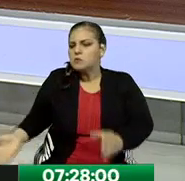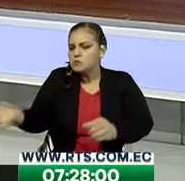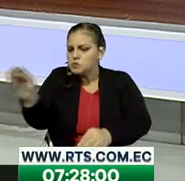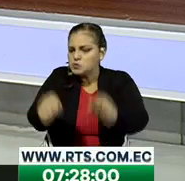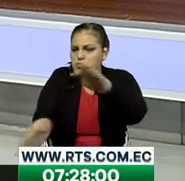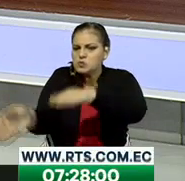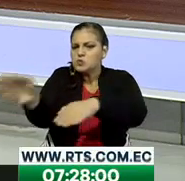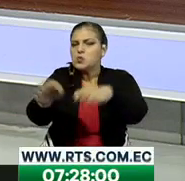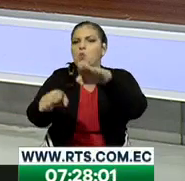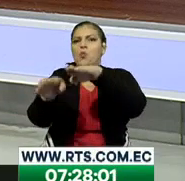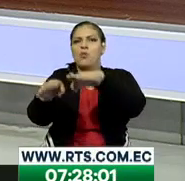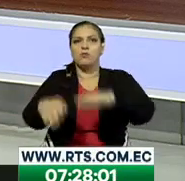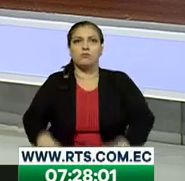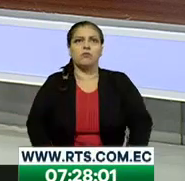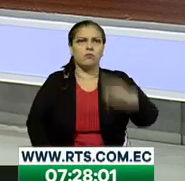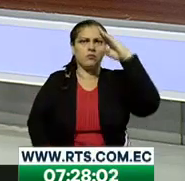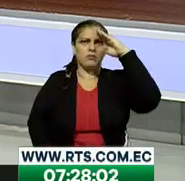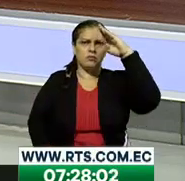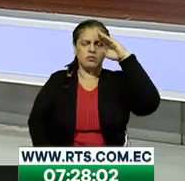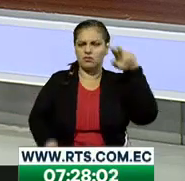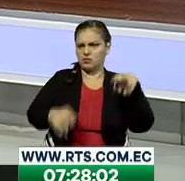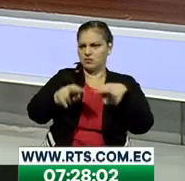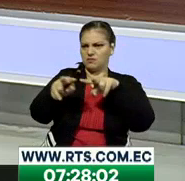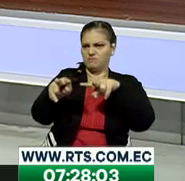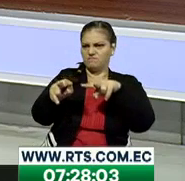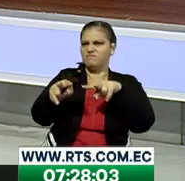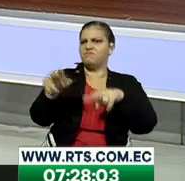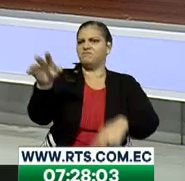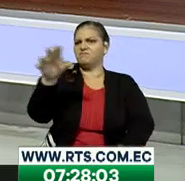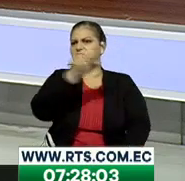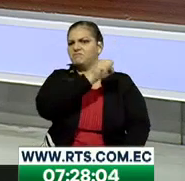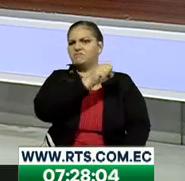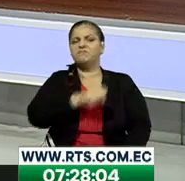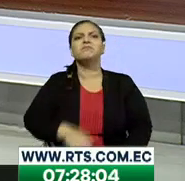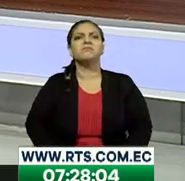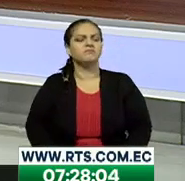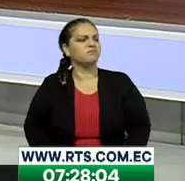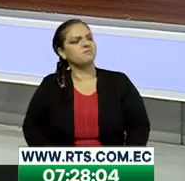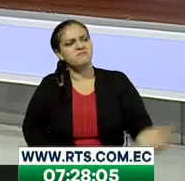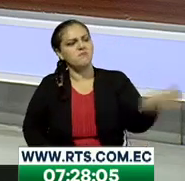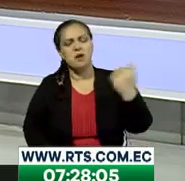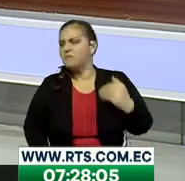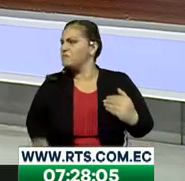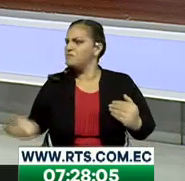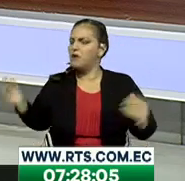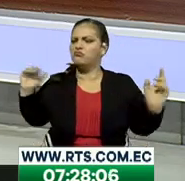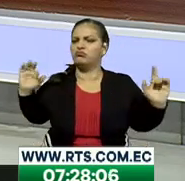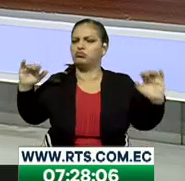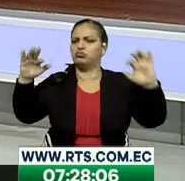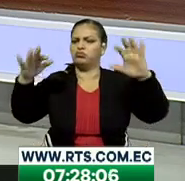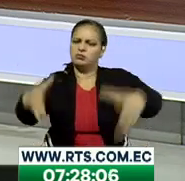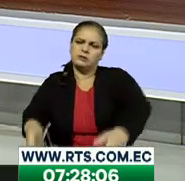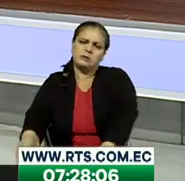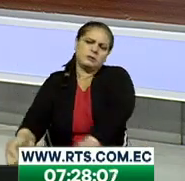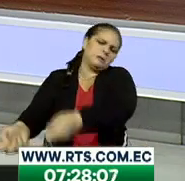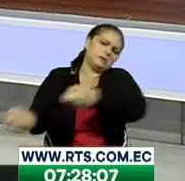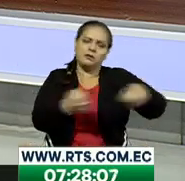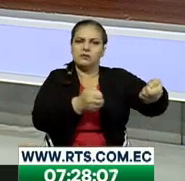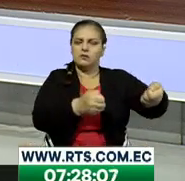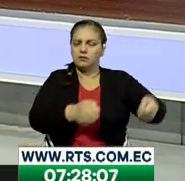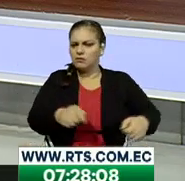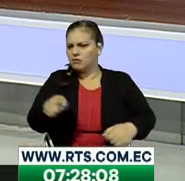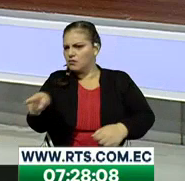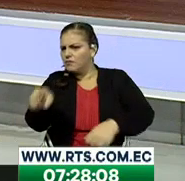donde había sido escondido por presuntos narcotraficantes. La nave de fabricación artesanal registra daños